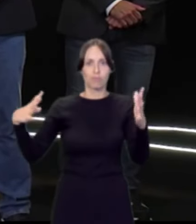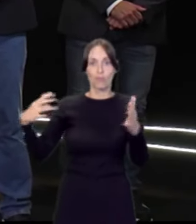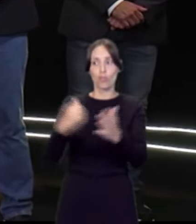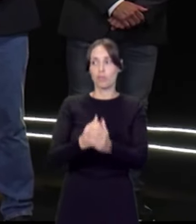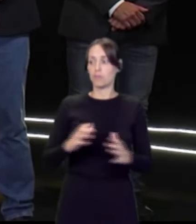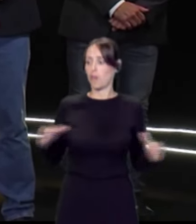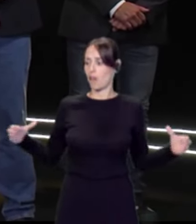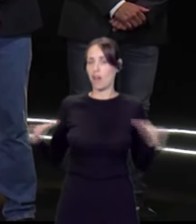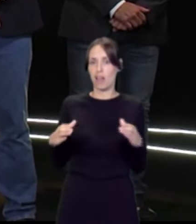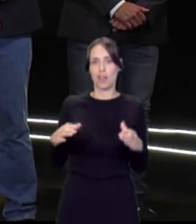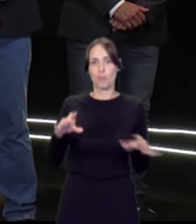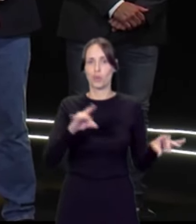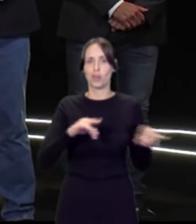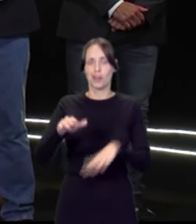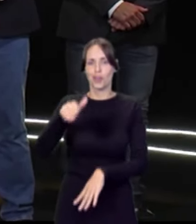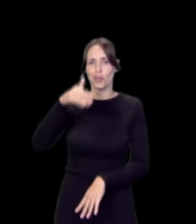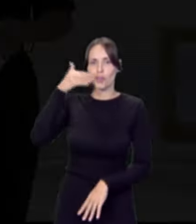Terrero y Gloria.